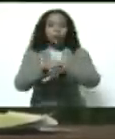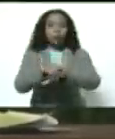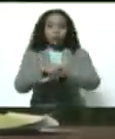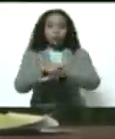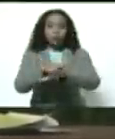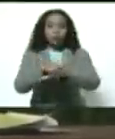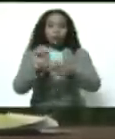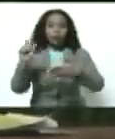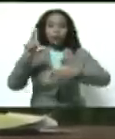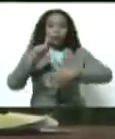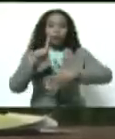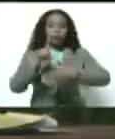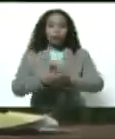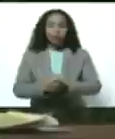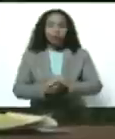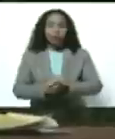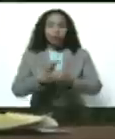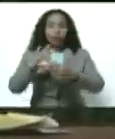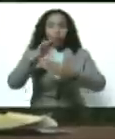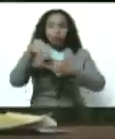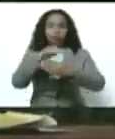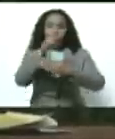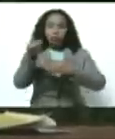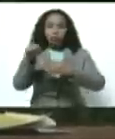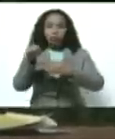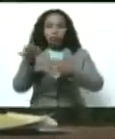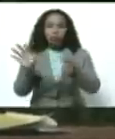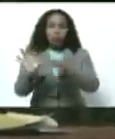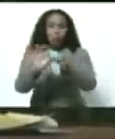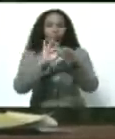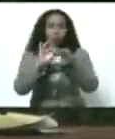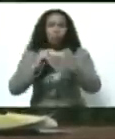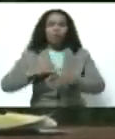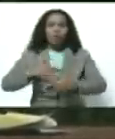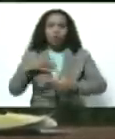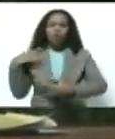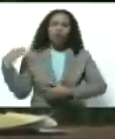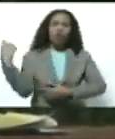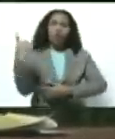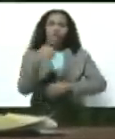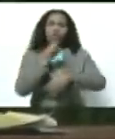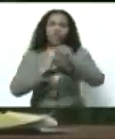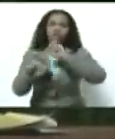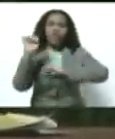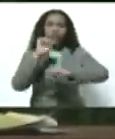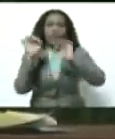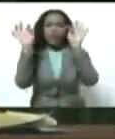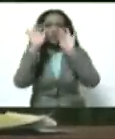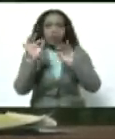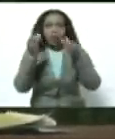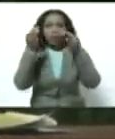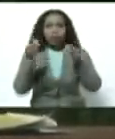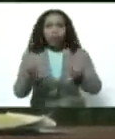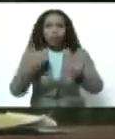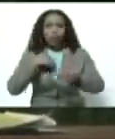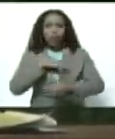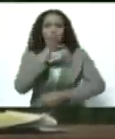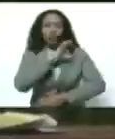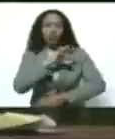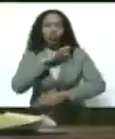concertación latinoamericanos y caribeños. Unidos lograremos defender de forma efectiva nuestra soberanía